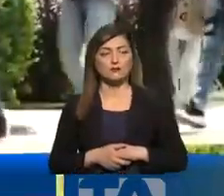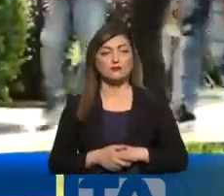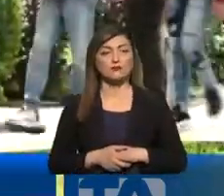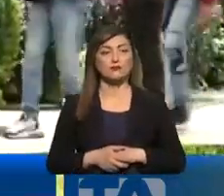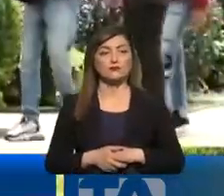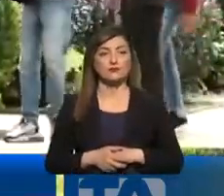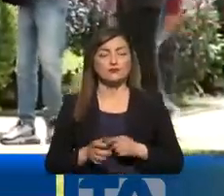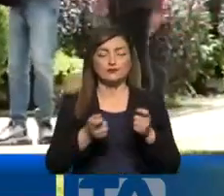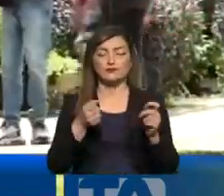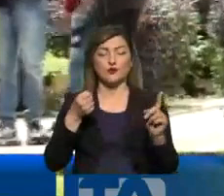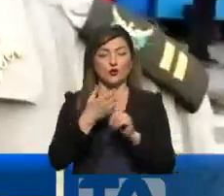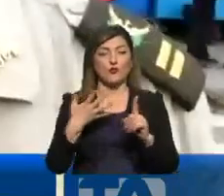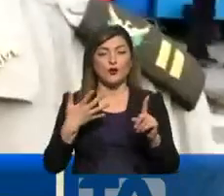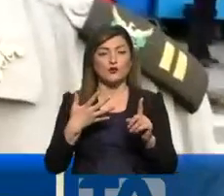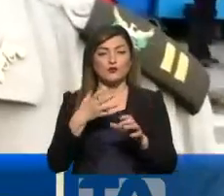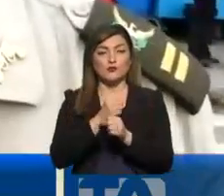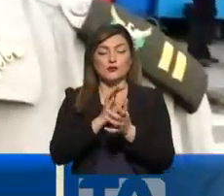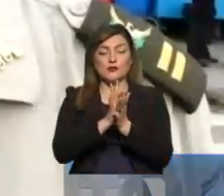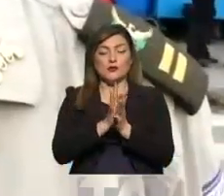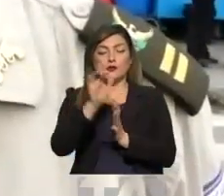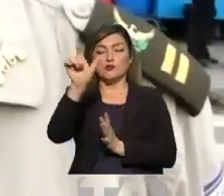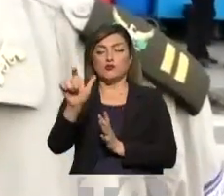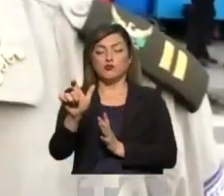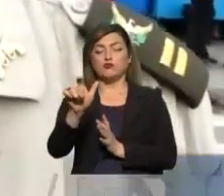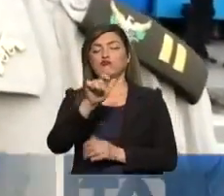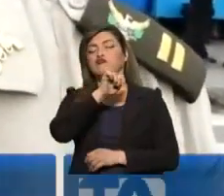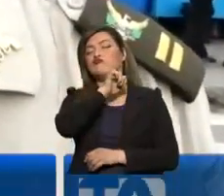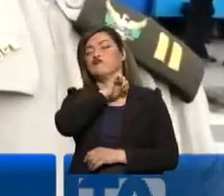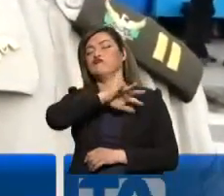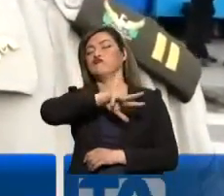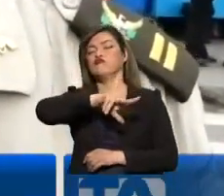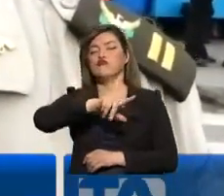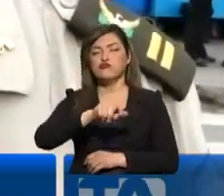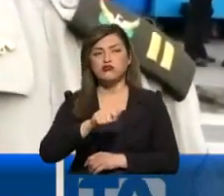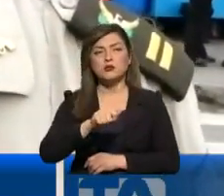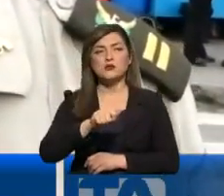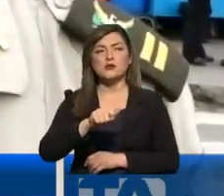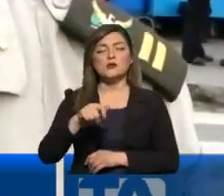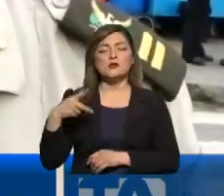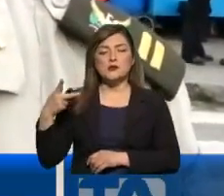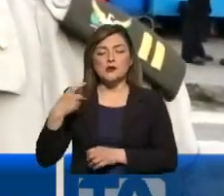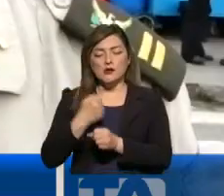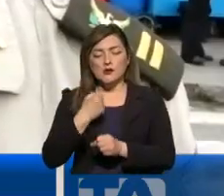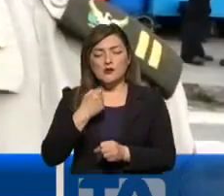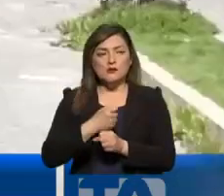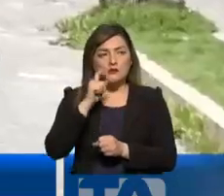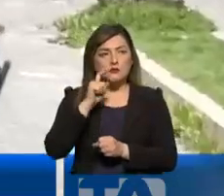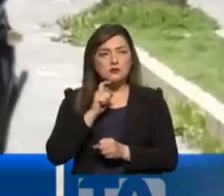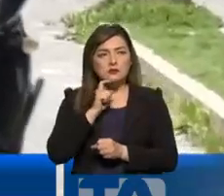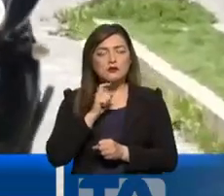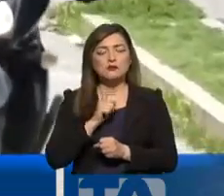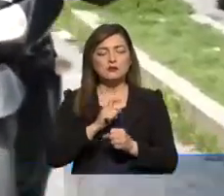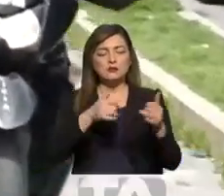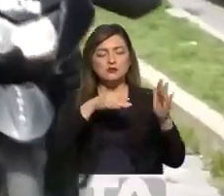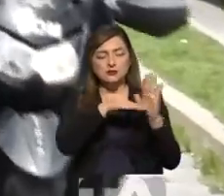donde persiste la inseguridad. El robo a personas, la prostitución, el robo a entidades económicas.